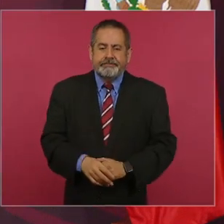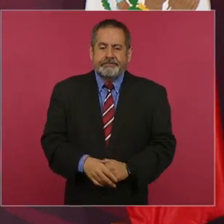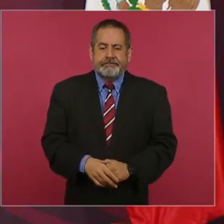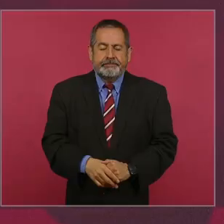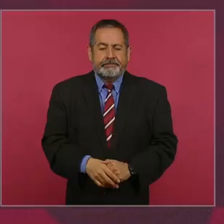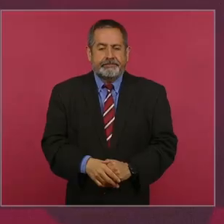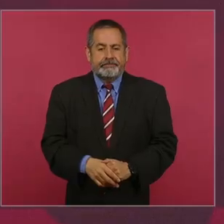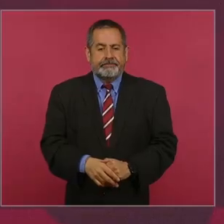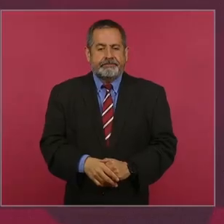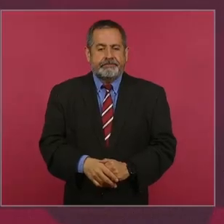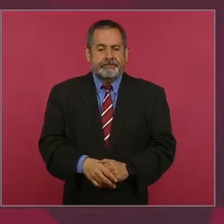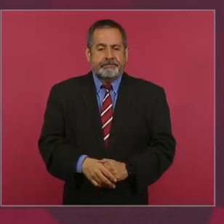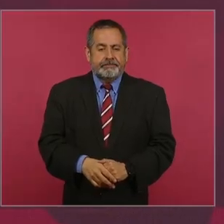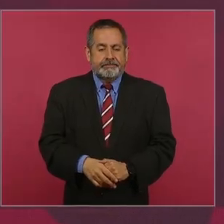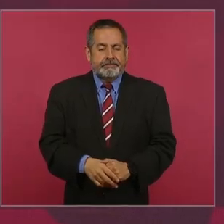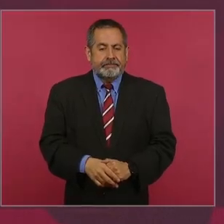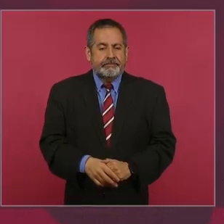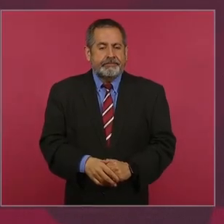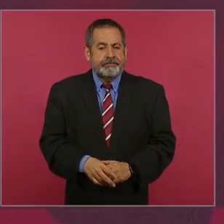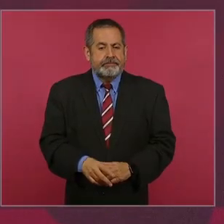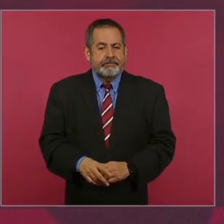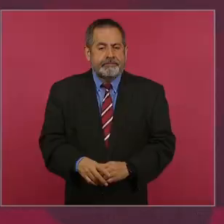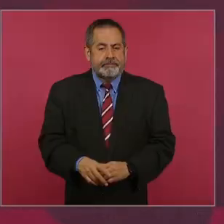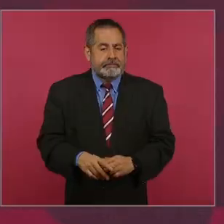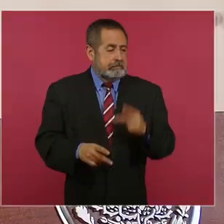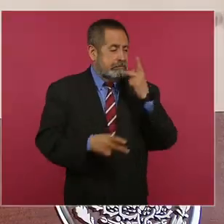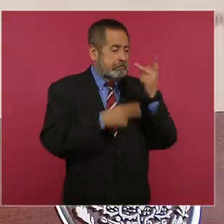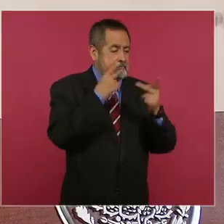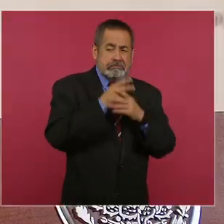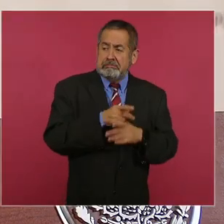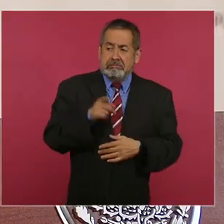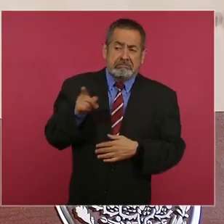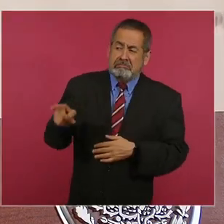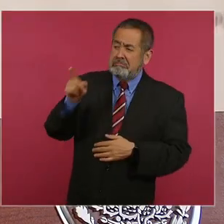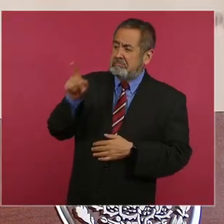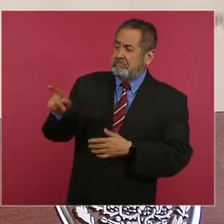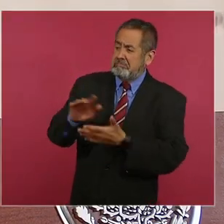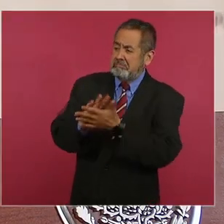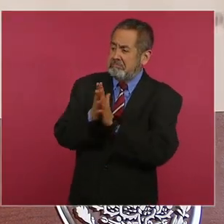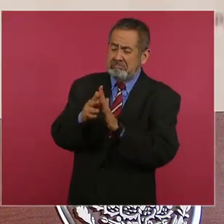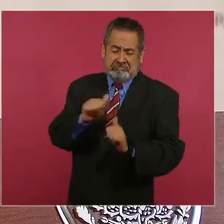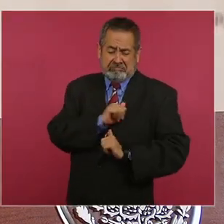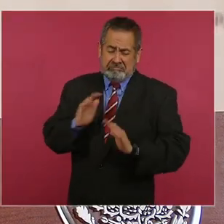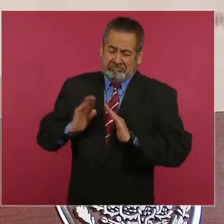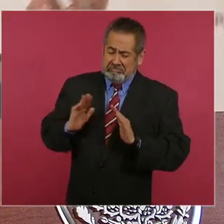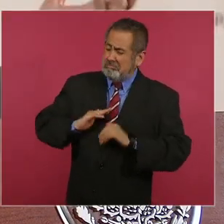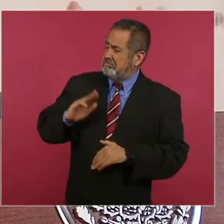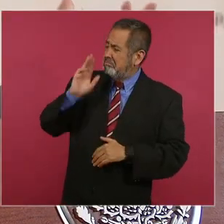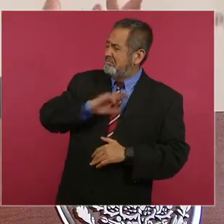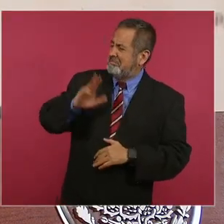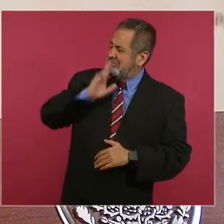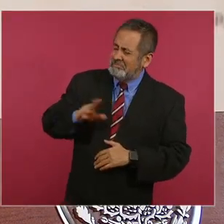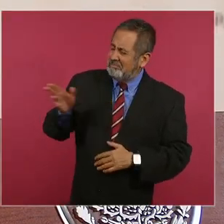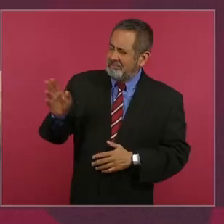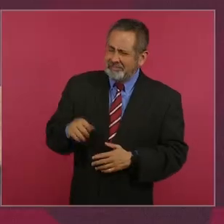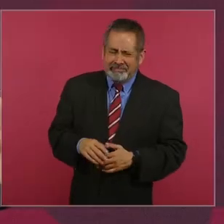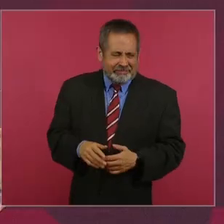que hablan de la militarización a ver ya son